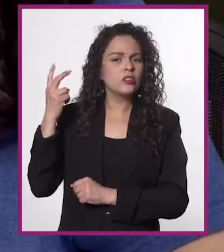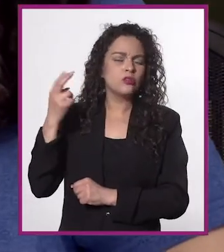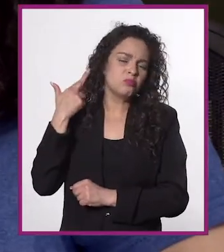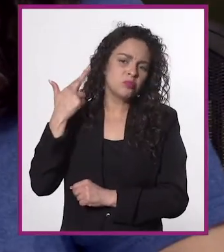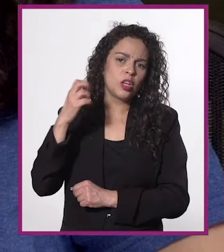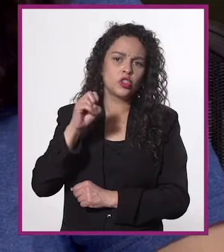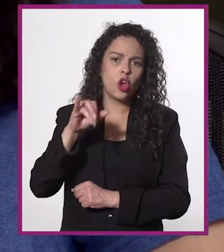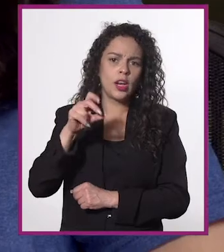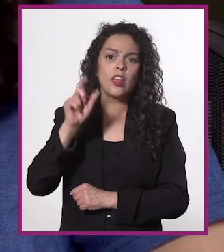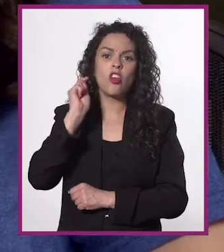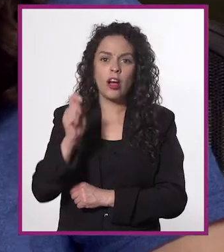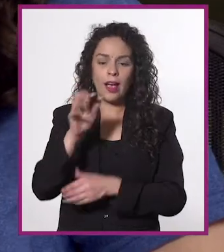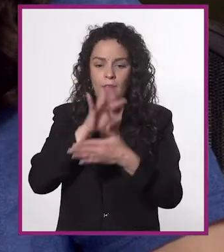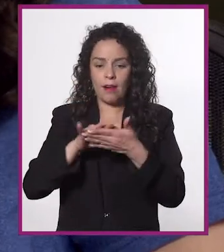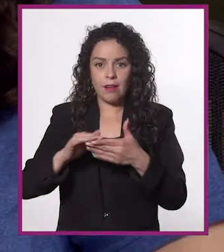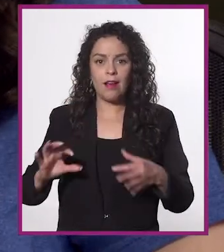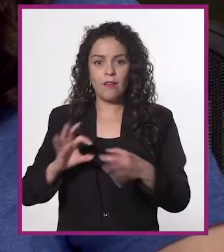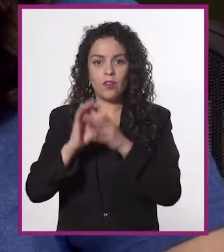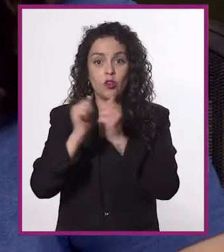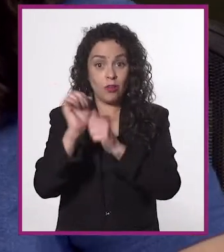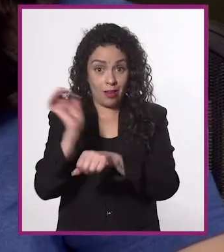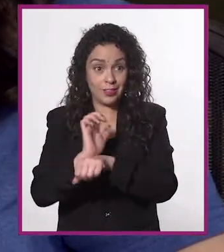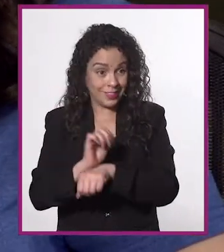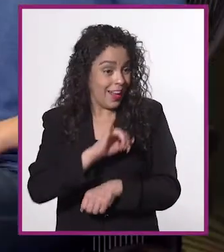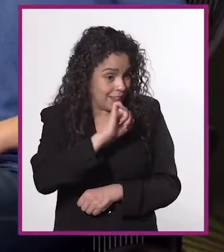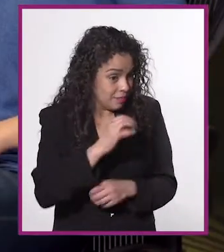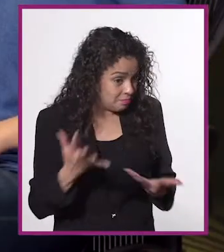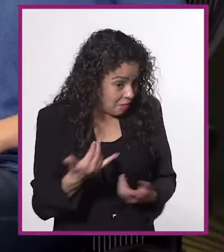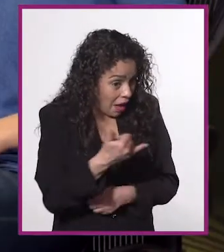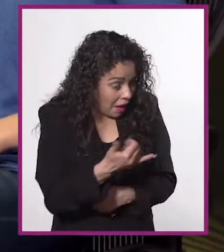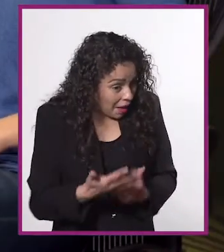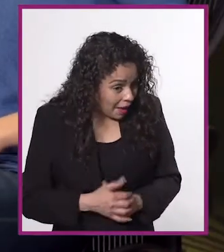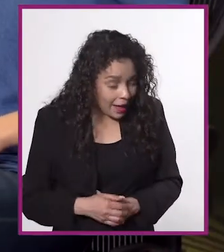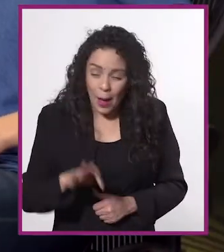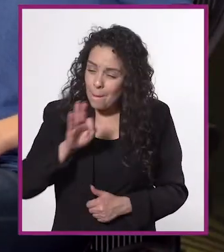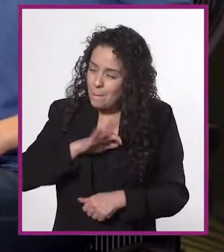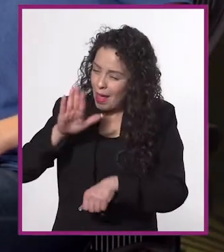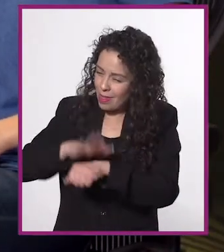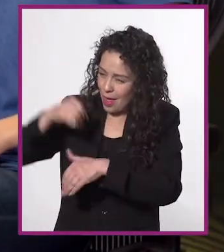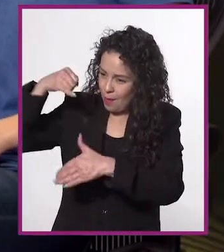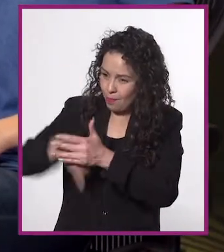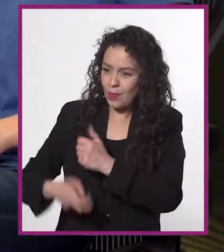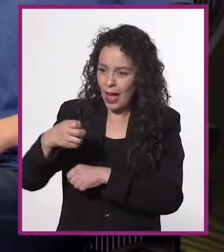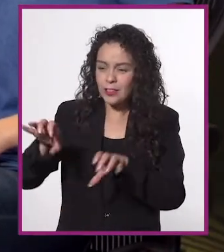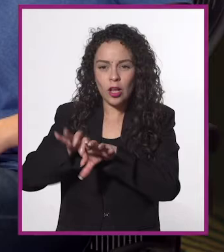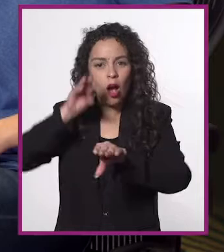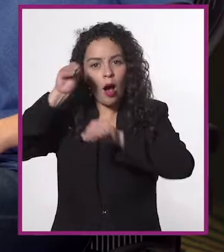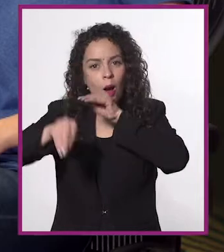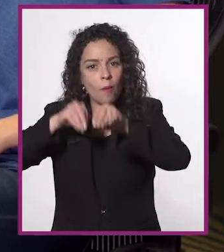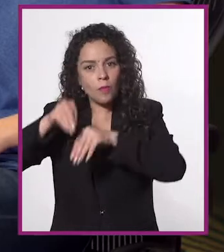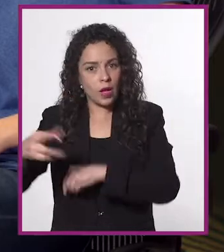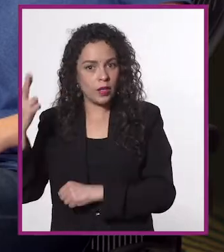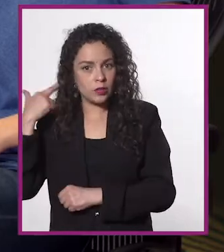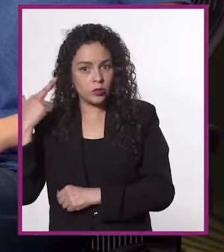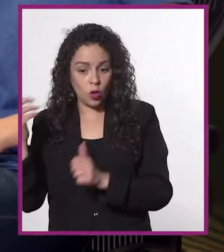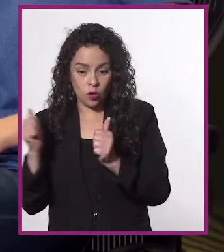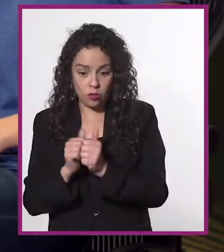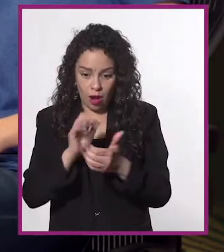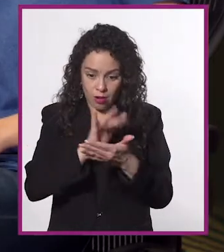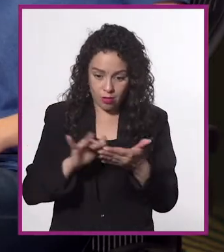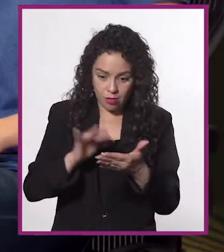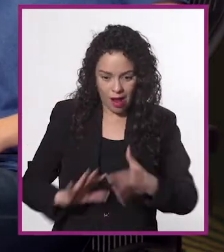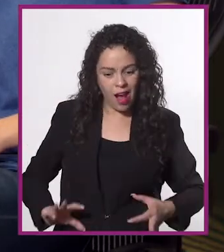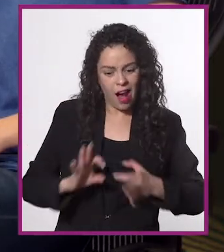como parte de la narrativa del cine. Sí, ajá. ¿Y? ¿Podría profundizar más sobre cómo construye el